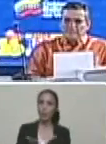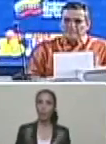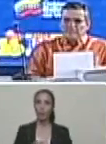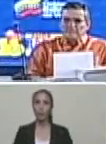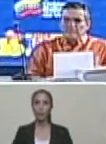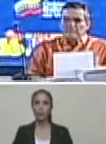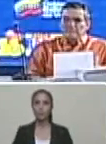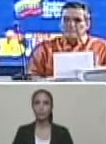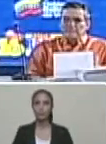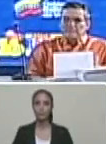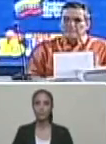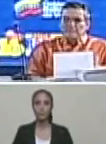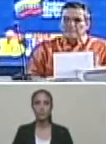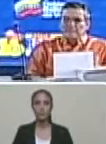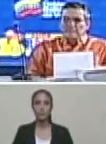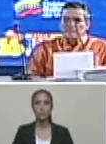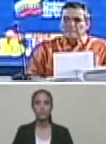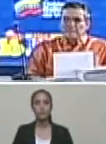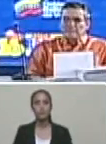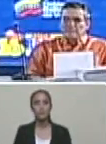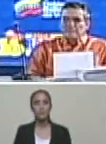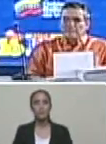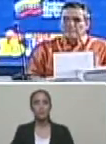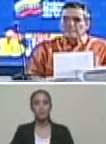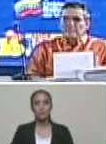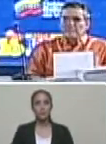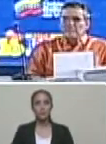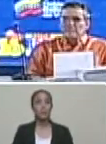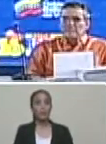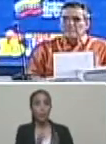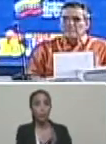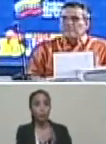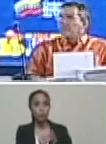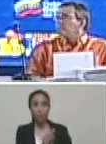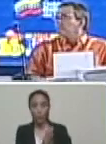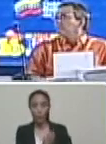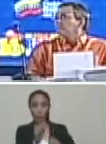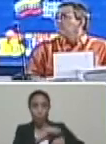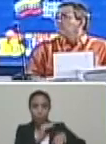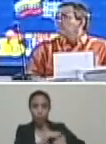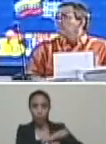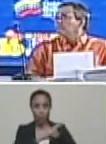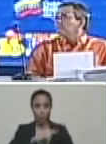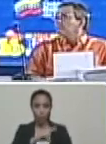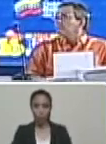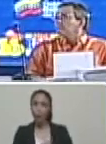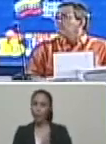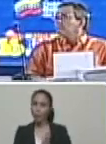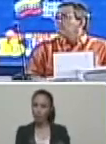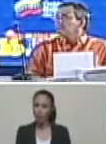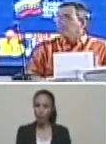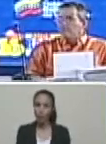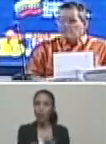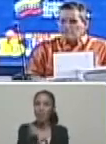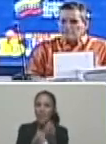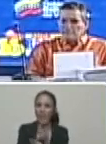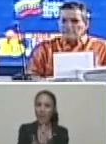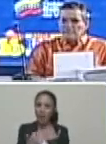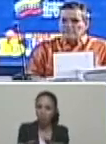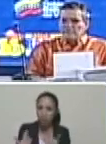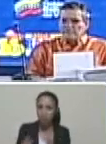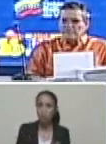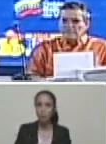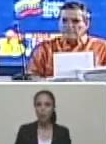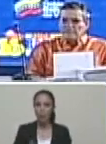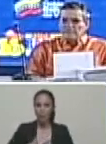de Portugal, a las autoridades de Portugal, liberen los recursos que nos robaron, porque ustedes no tienen ningún embargo